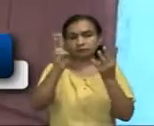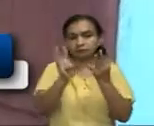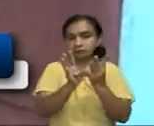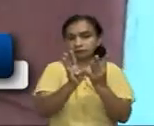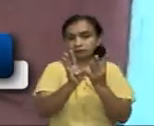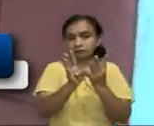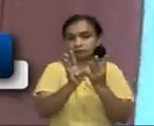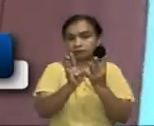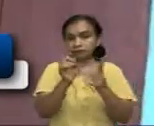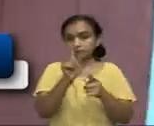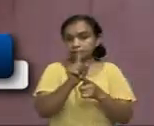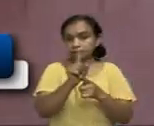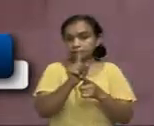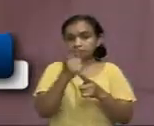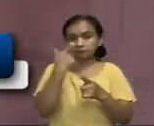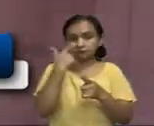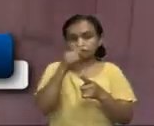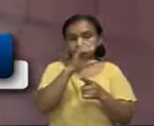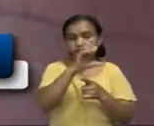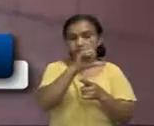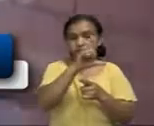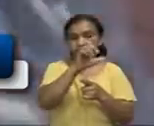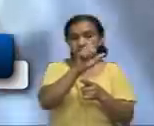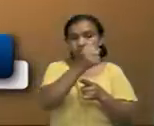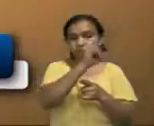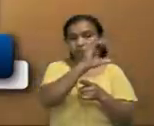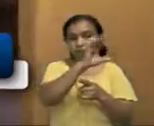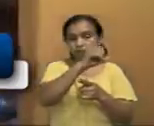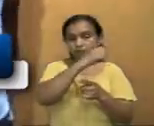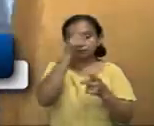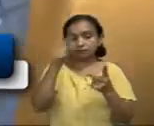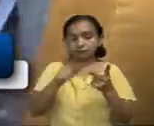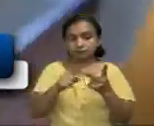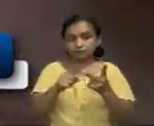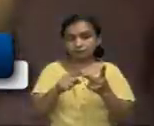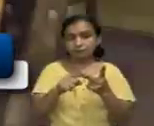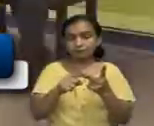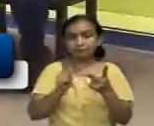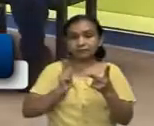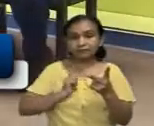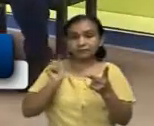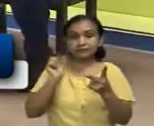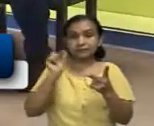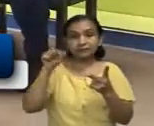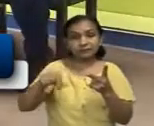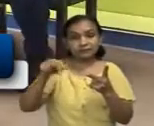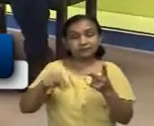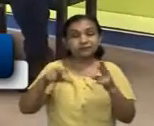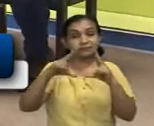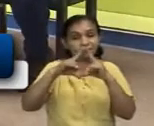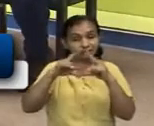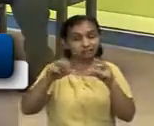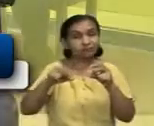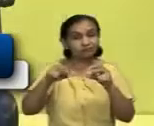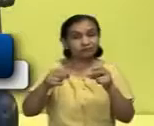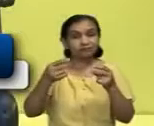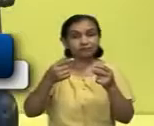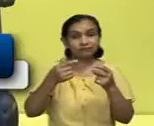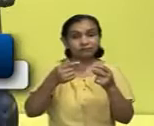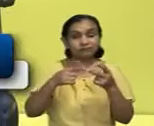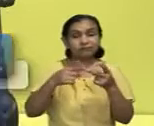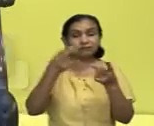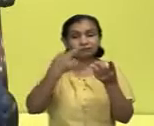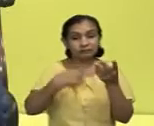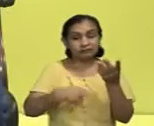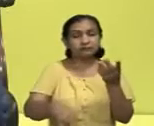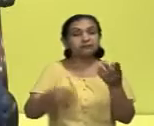el den 1 es conocido como el clásico y el den 2, el que está ahorita en la flote, que es conocido como el